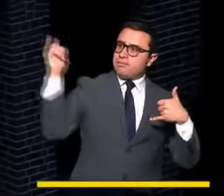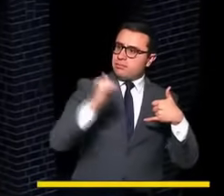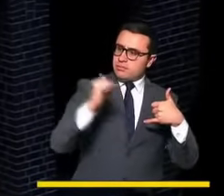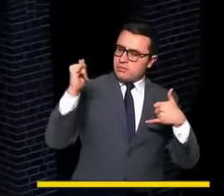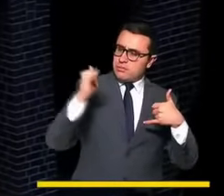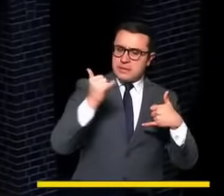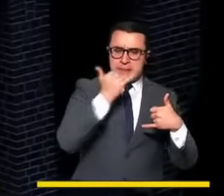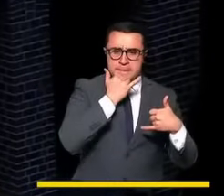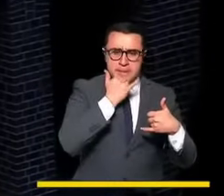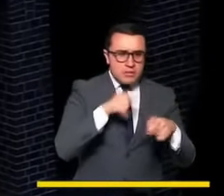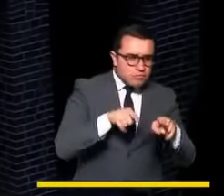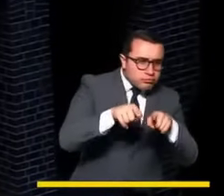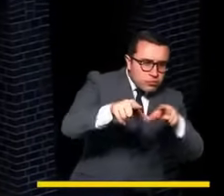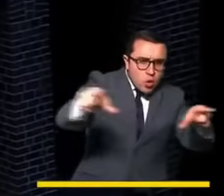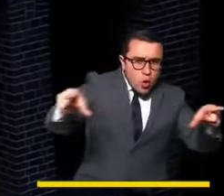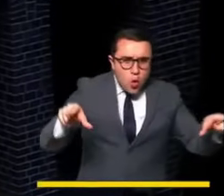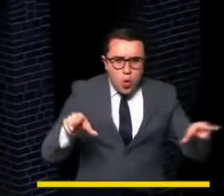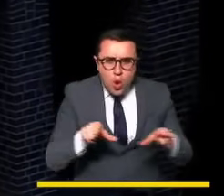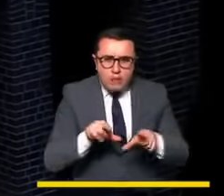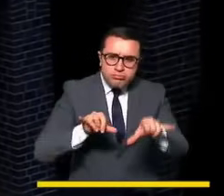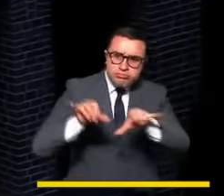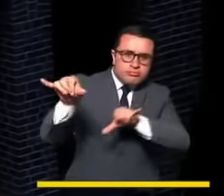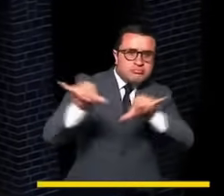nuestros aeropuertos?